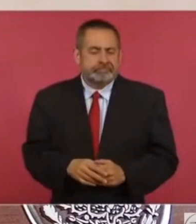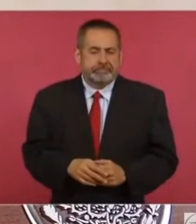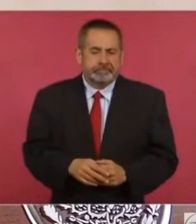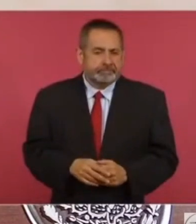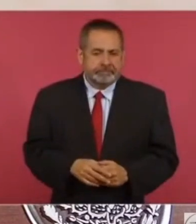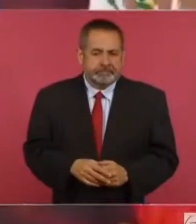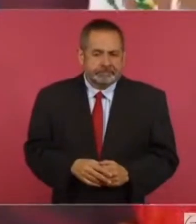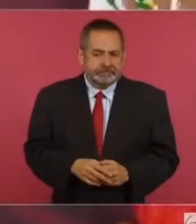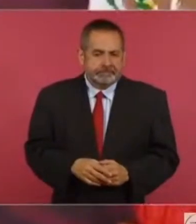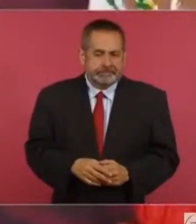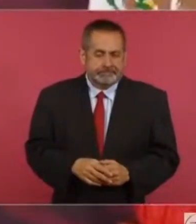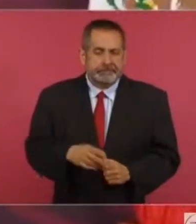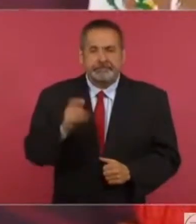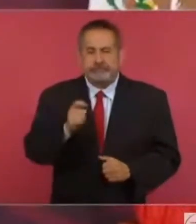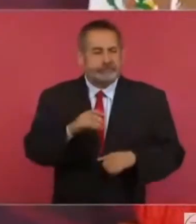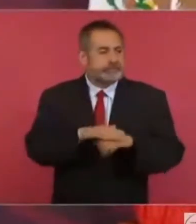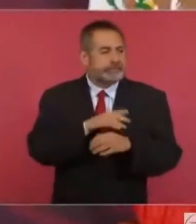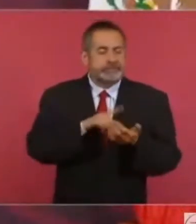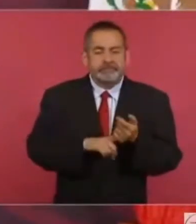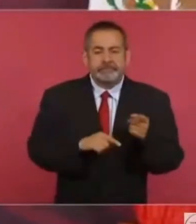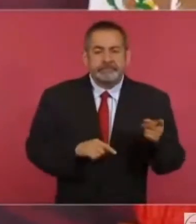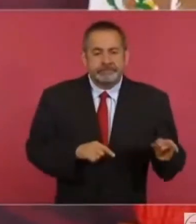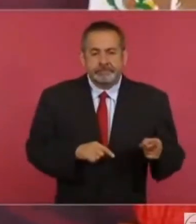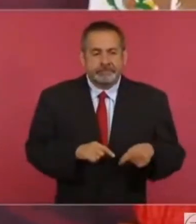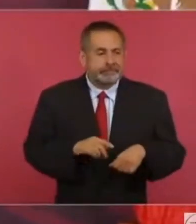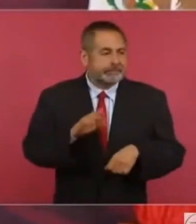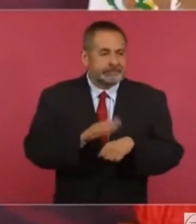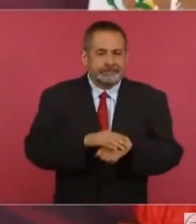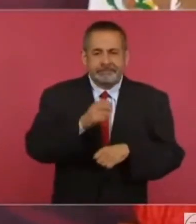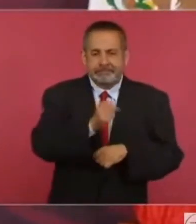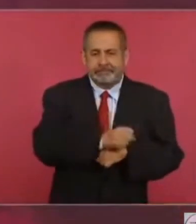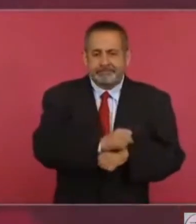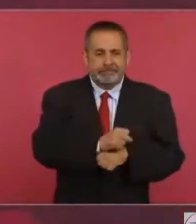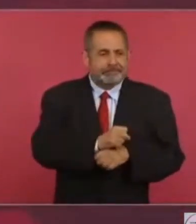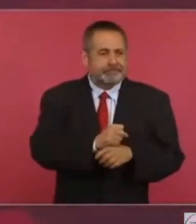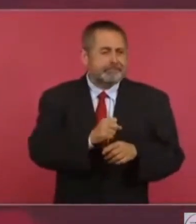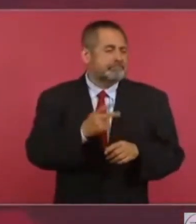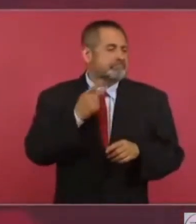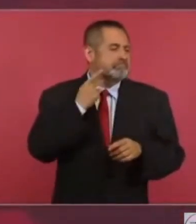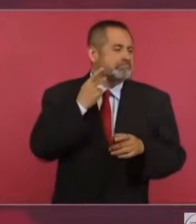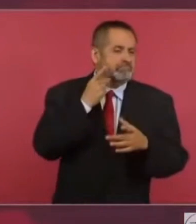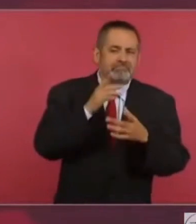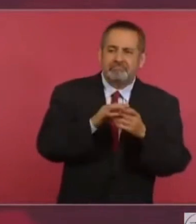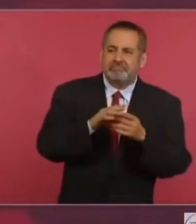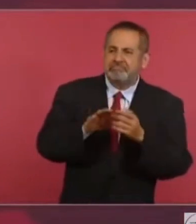porque se intensificó toda la política antipopular.